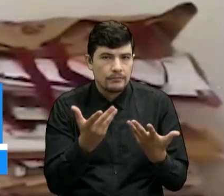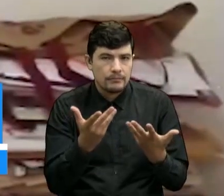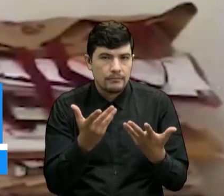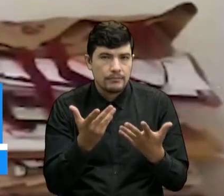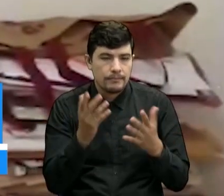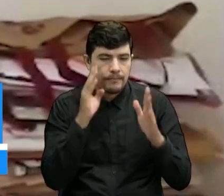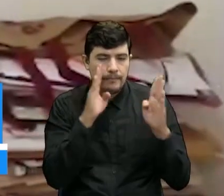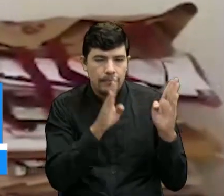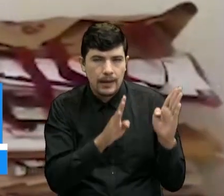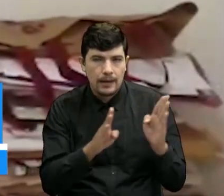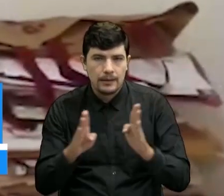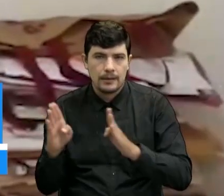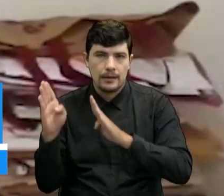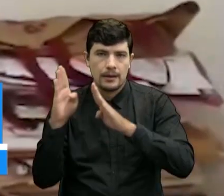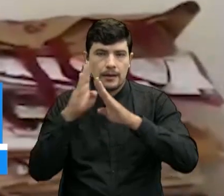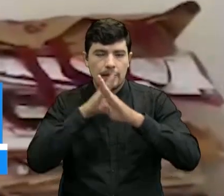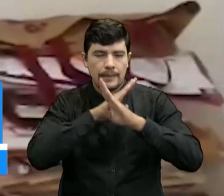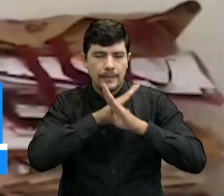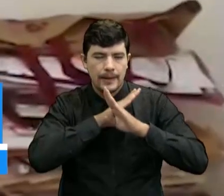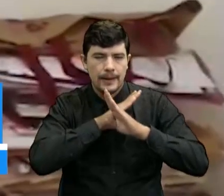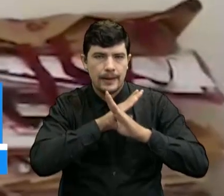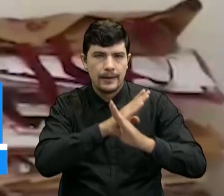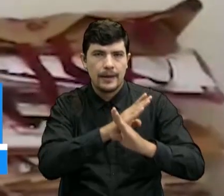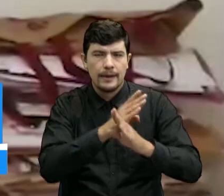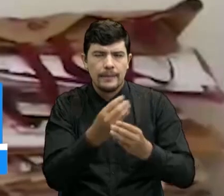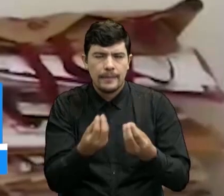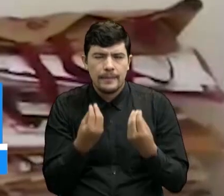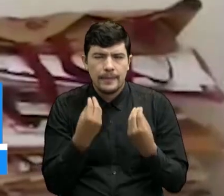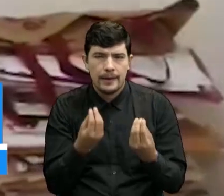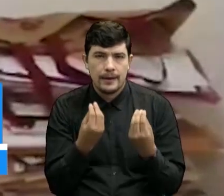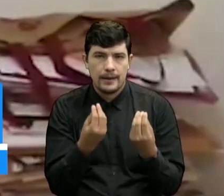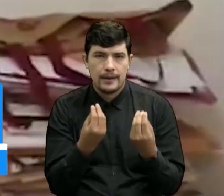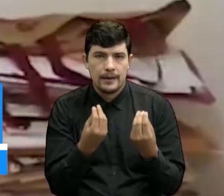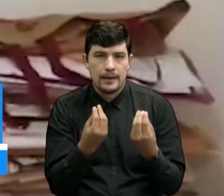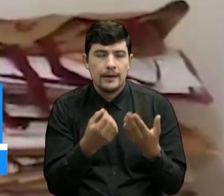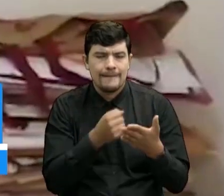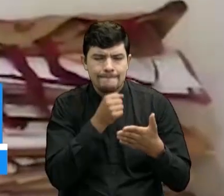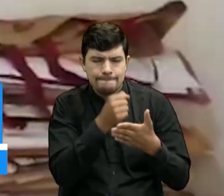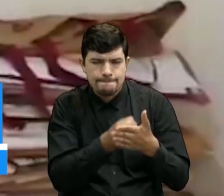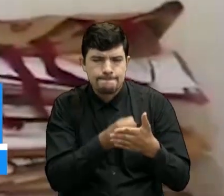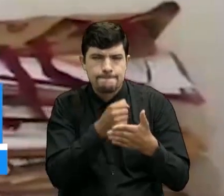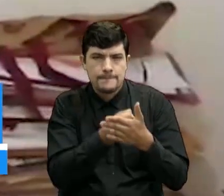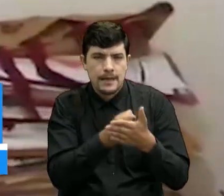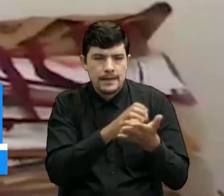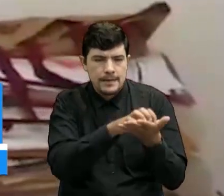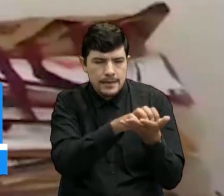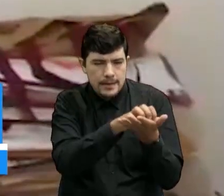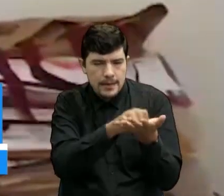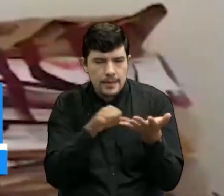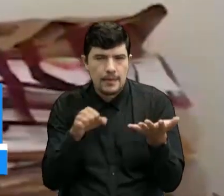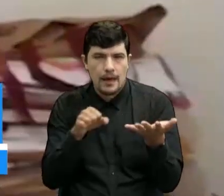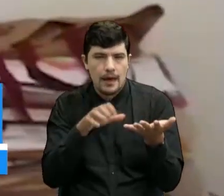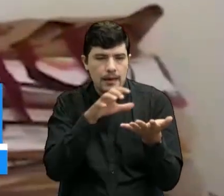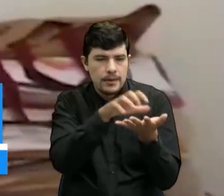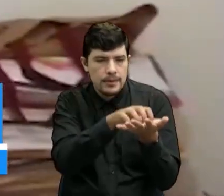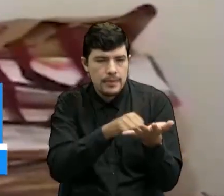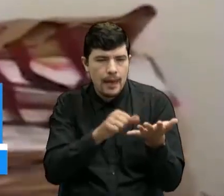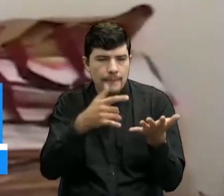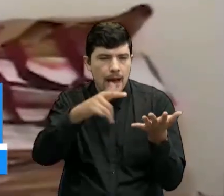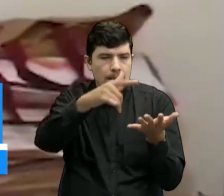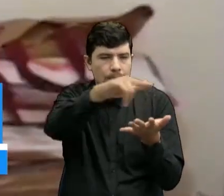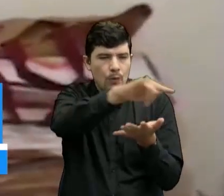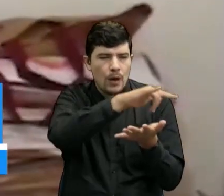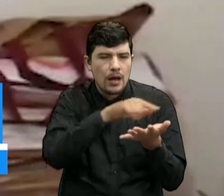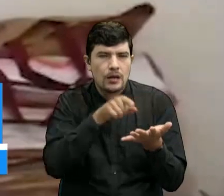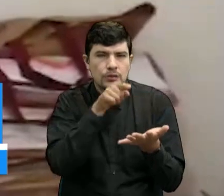prevenciones para intentar quitarle peso a las acciones de